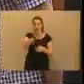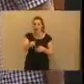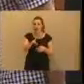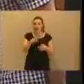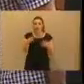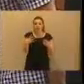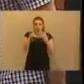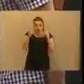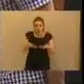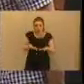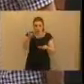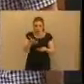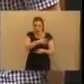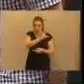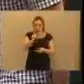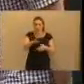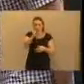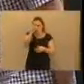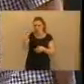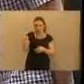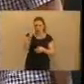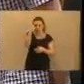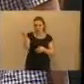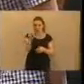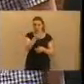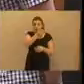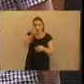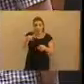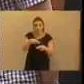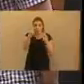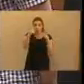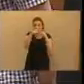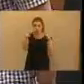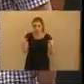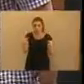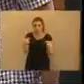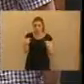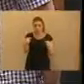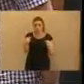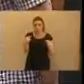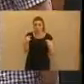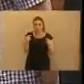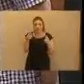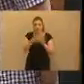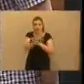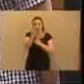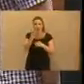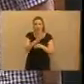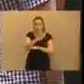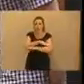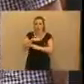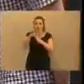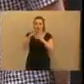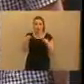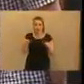mucha importancia, pero lo más preocupante para nosotros es que sobre la deuda pública asturiana es la actitud que el Gobierno de Asturias mantiene sobre